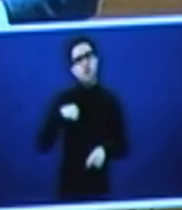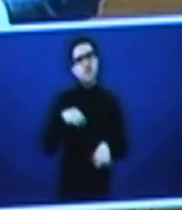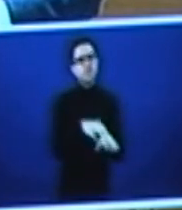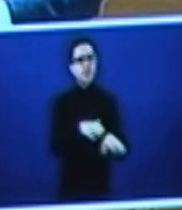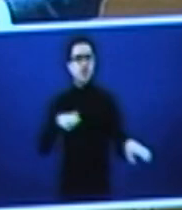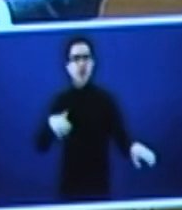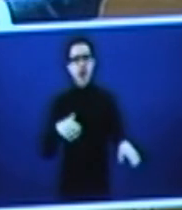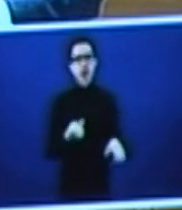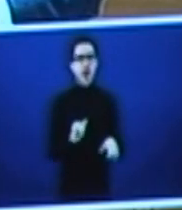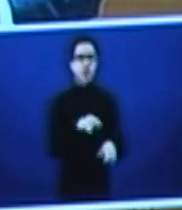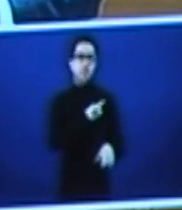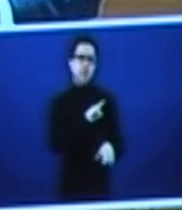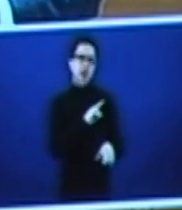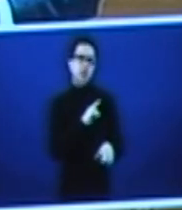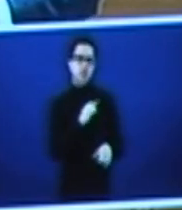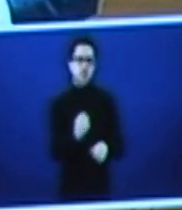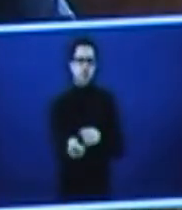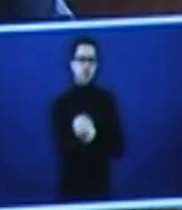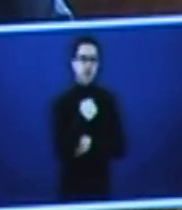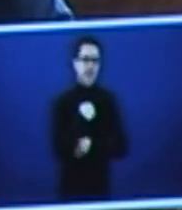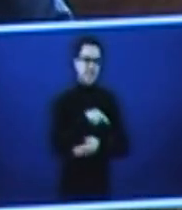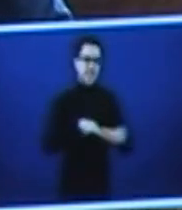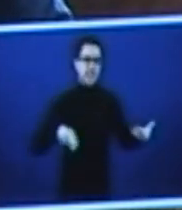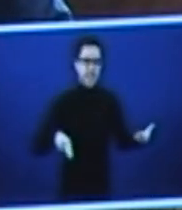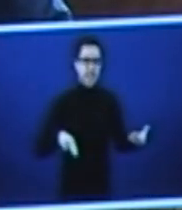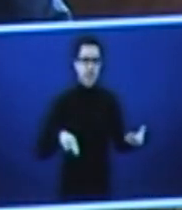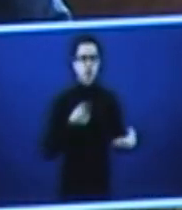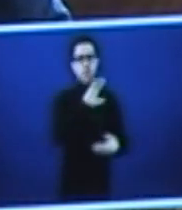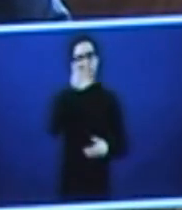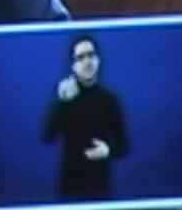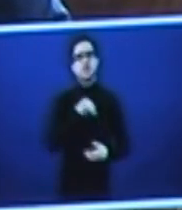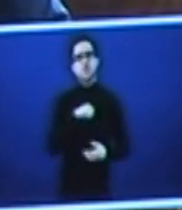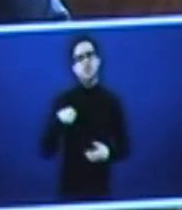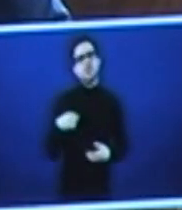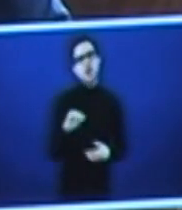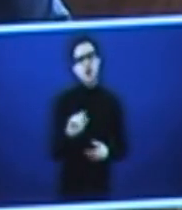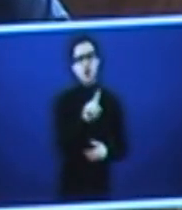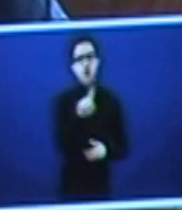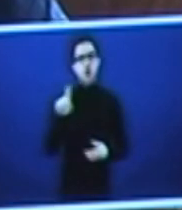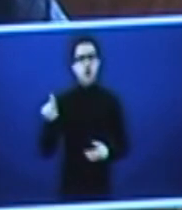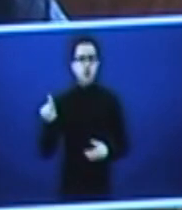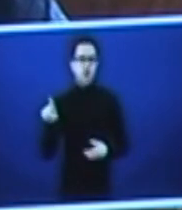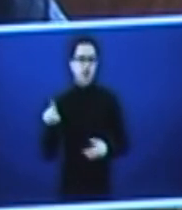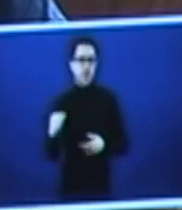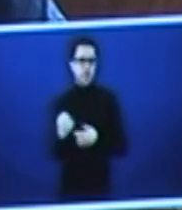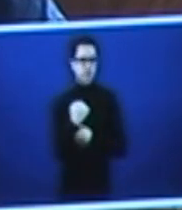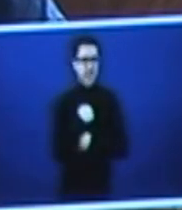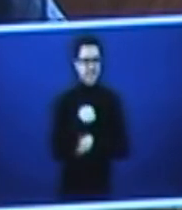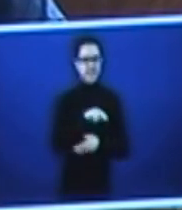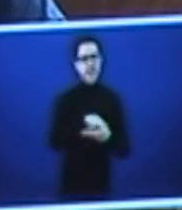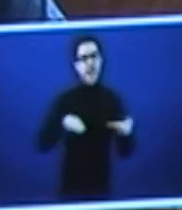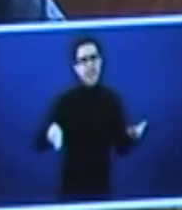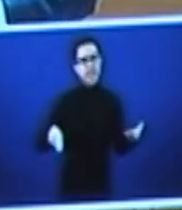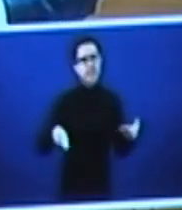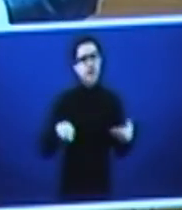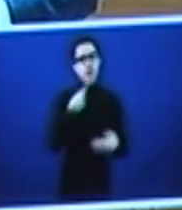Galicia. En que 11 comunidades autónomas teñen máis paro que Galicia. En que Madrid, cos datos da EPA